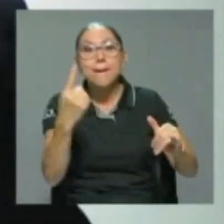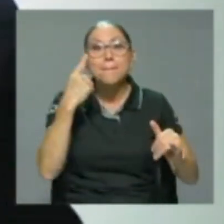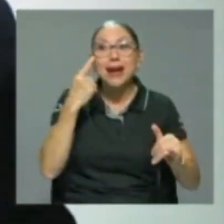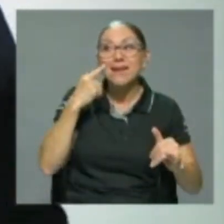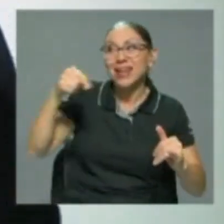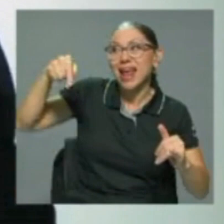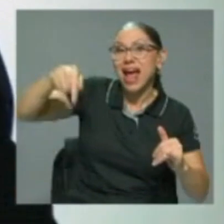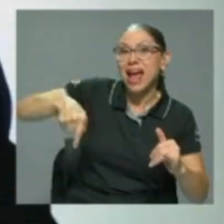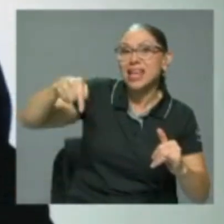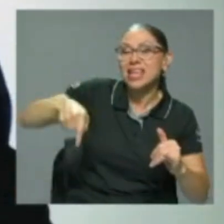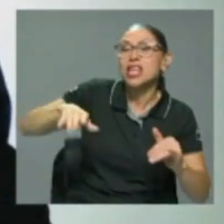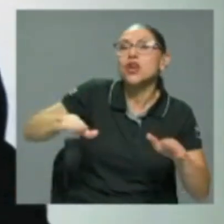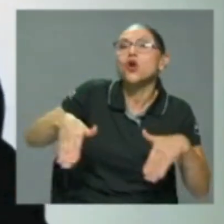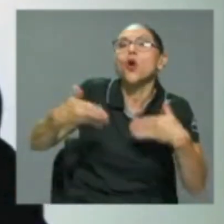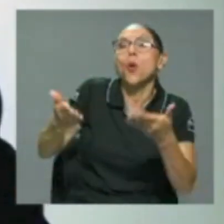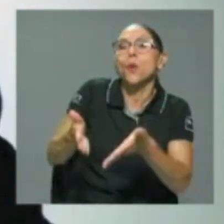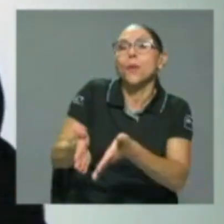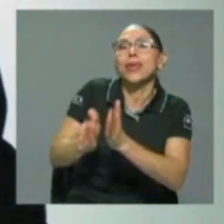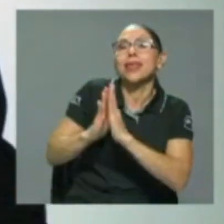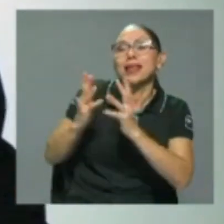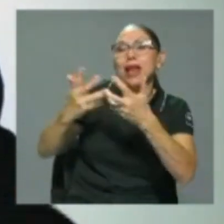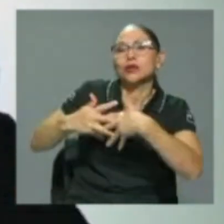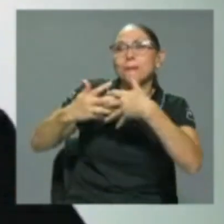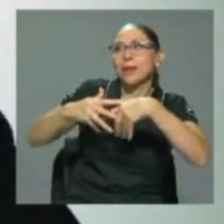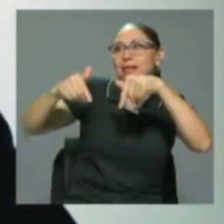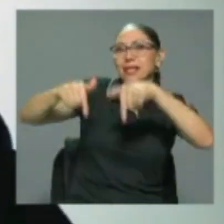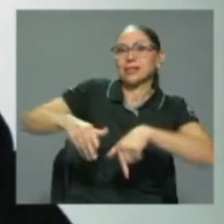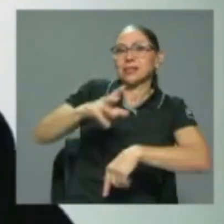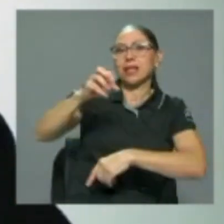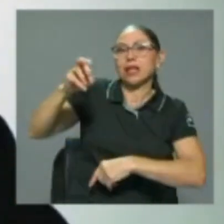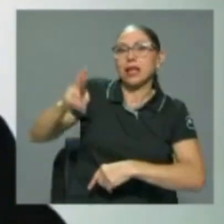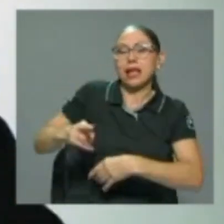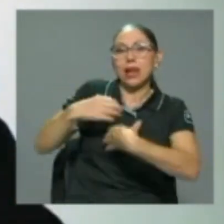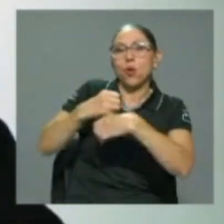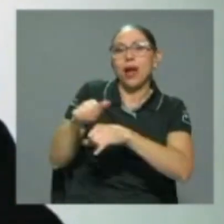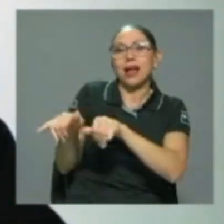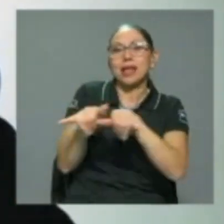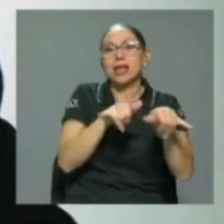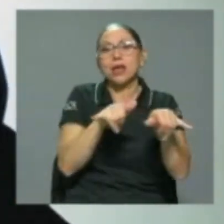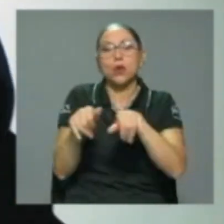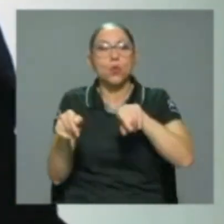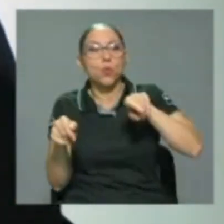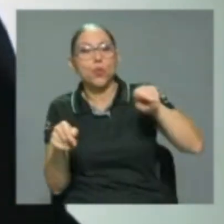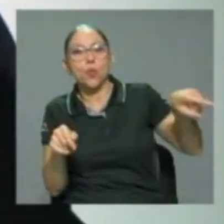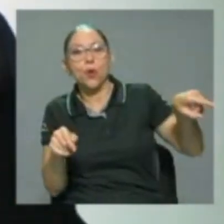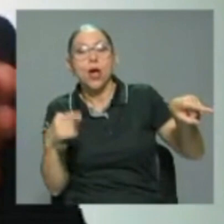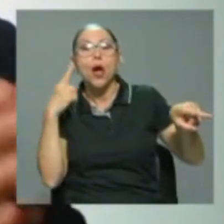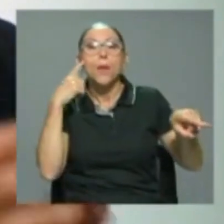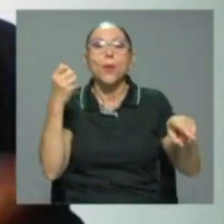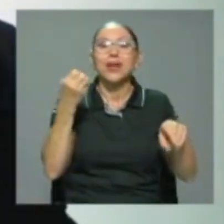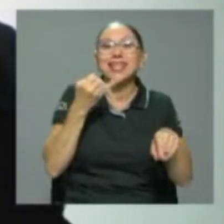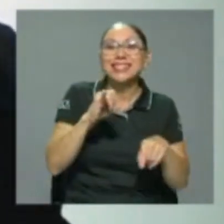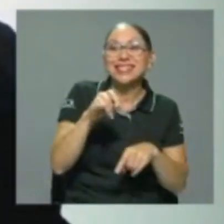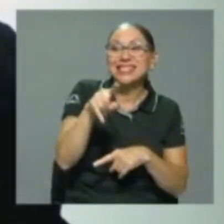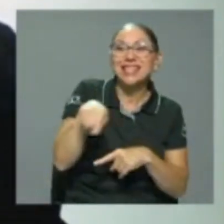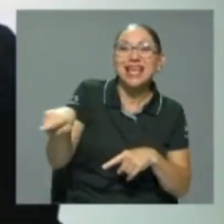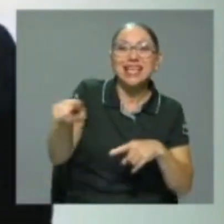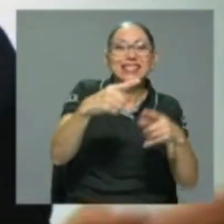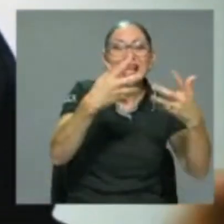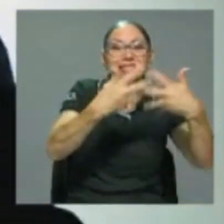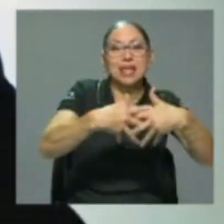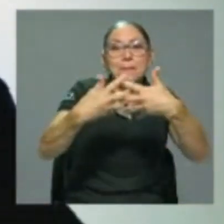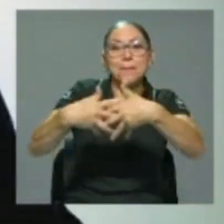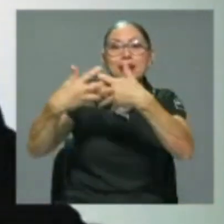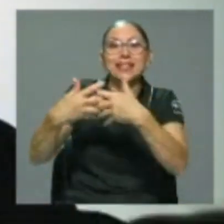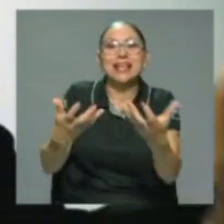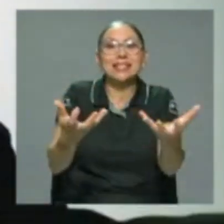que lo hagan. Porque de esa manera, entonces, si el operador quiere gastar más de la cuenta,